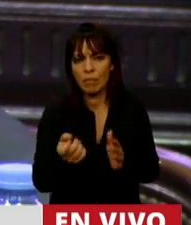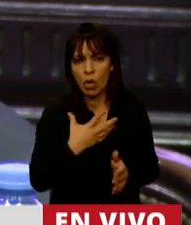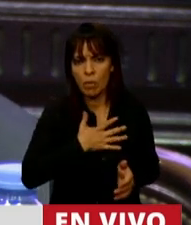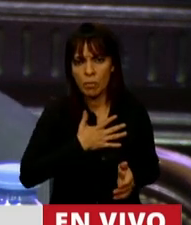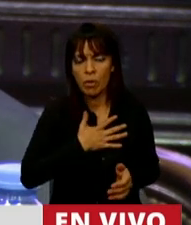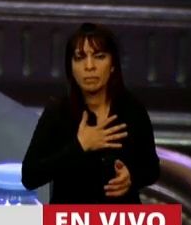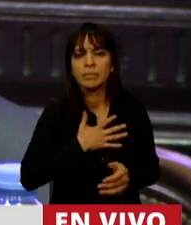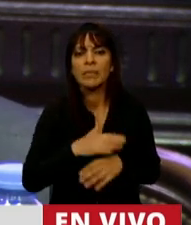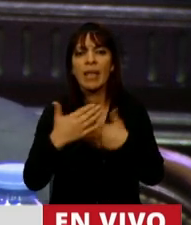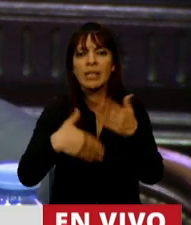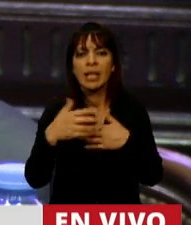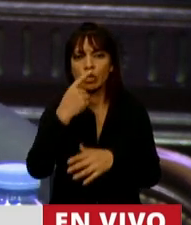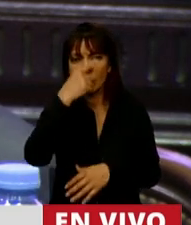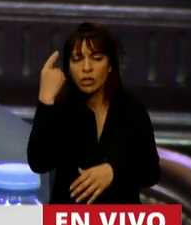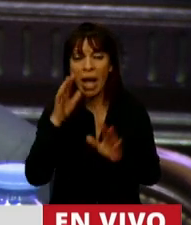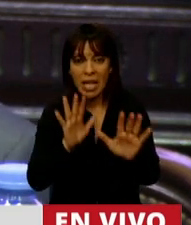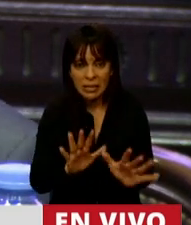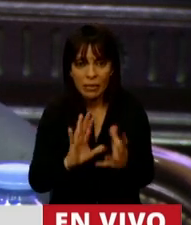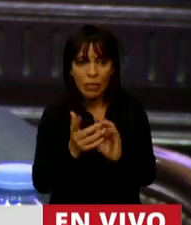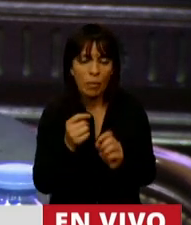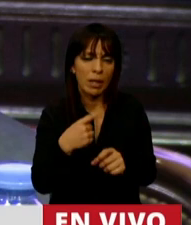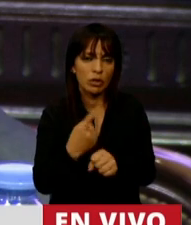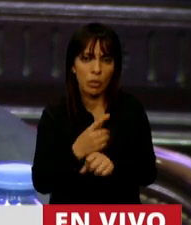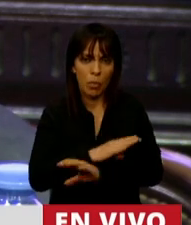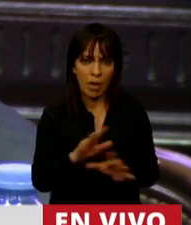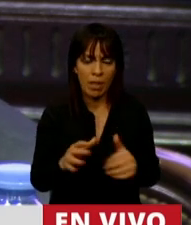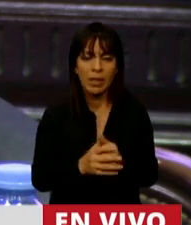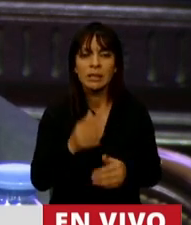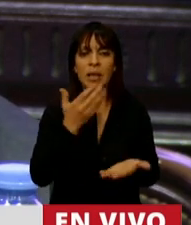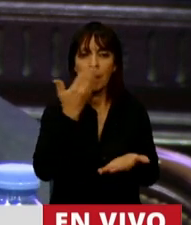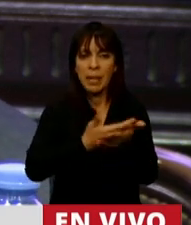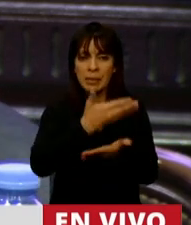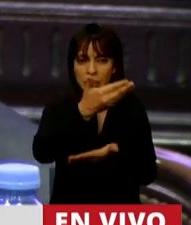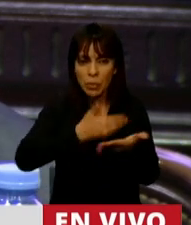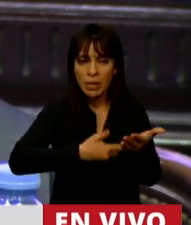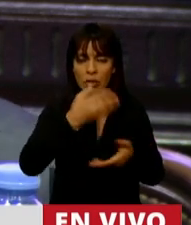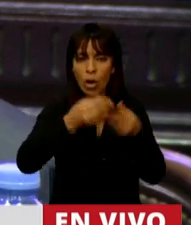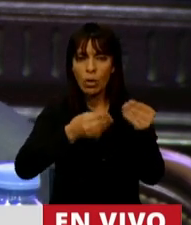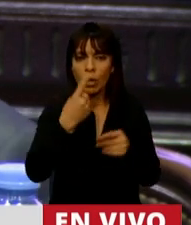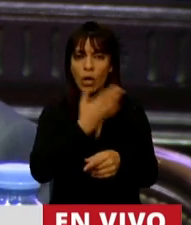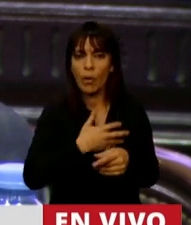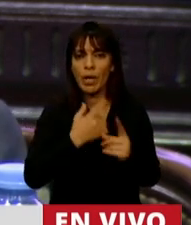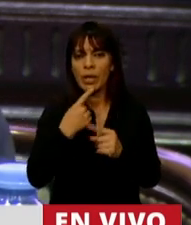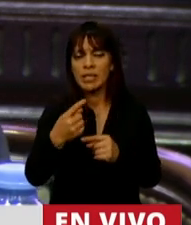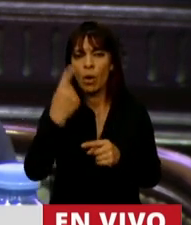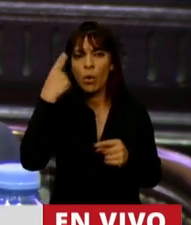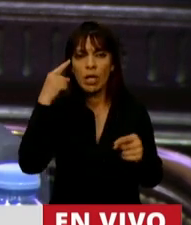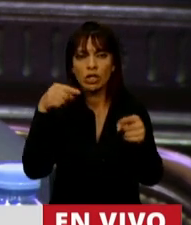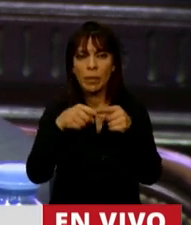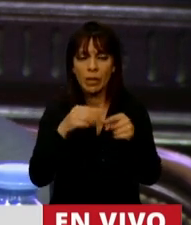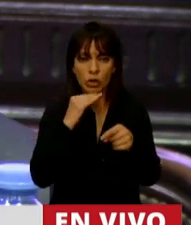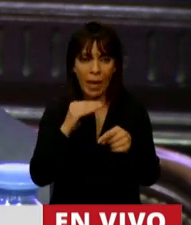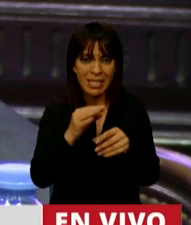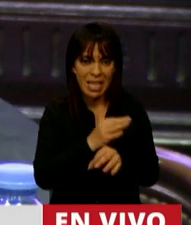al desarrollo nacional con esta regla de juego. En la presentación del presupuesto, el gobierno resaltó que uno de sus objetivos, quiero citar